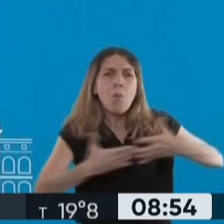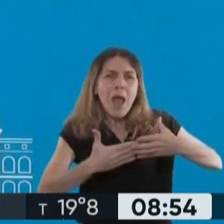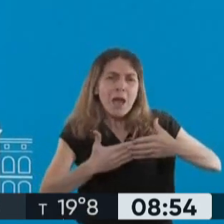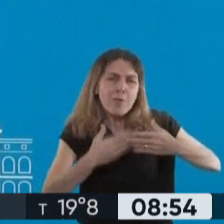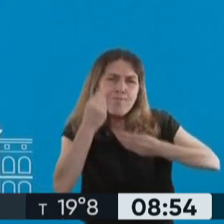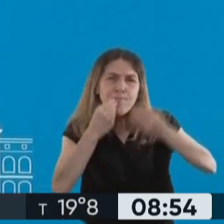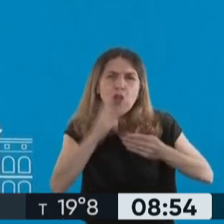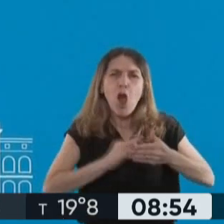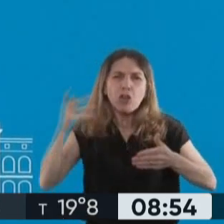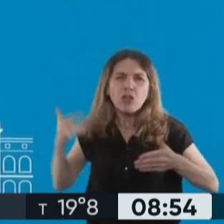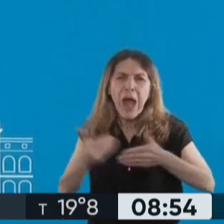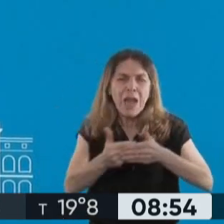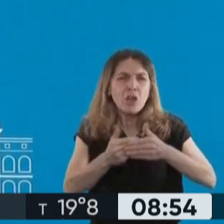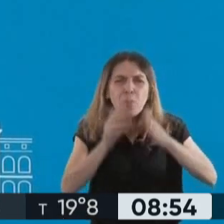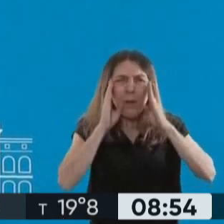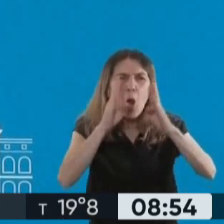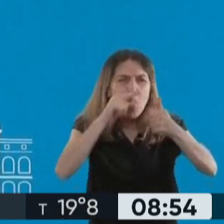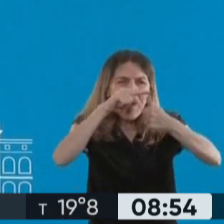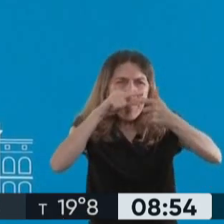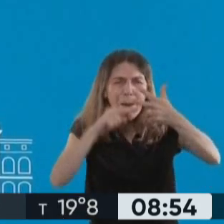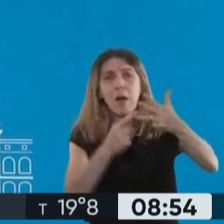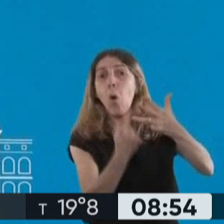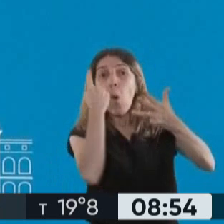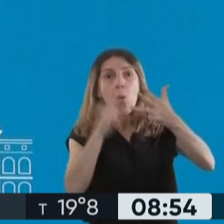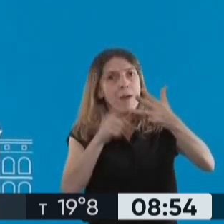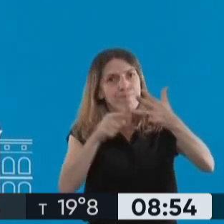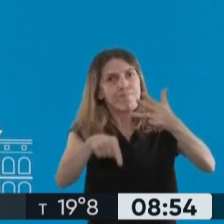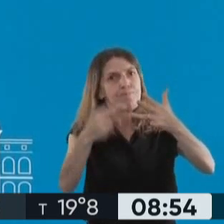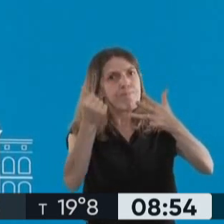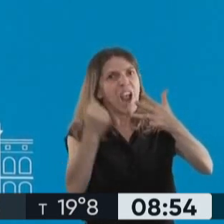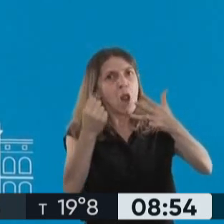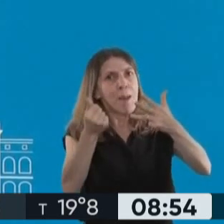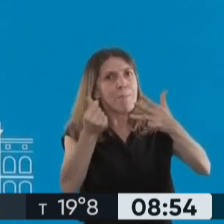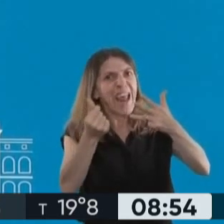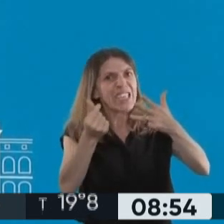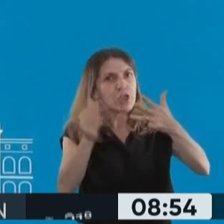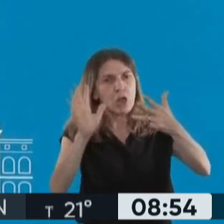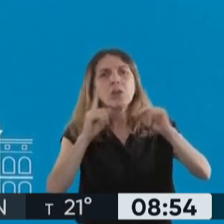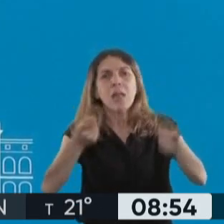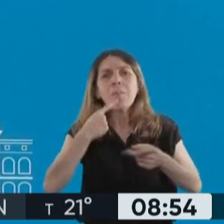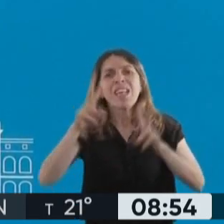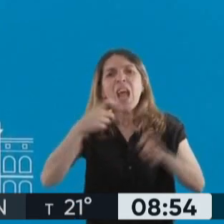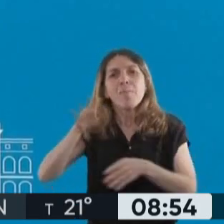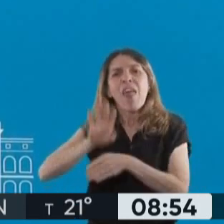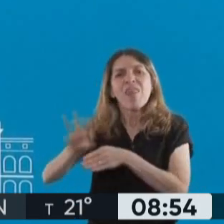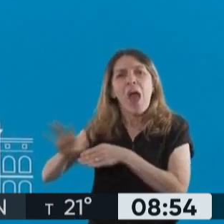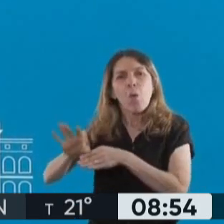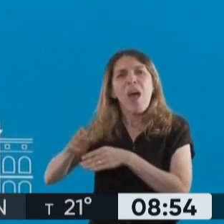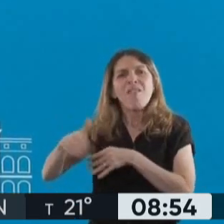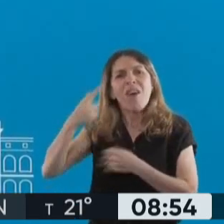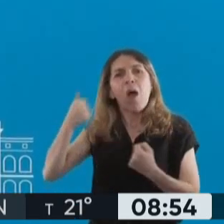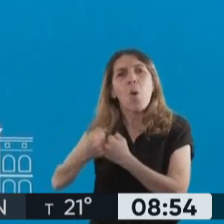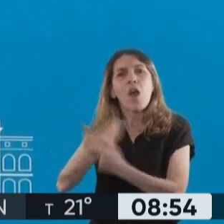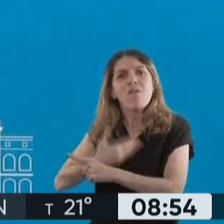durante estos 2 años una de las preocupaciones centrales. También es cierto que la resolución del tema de la deuda y del acuerdo con el Fondo Monetario